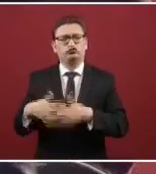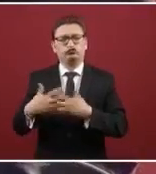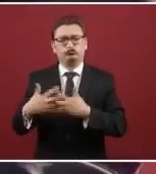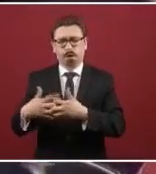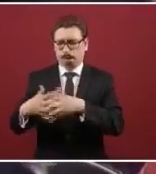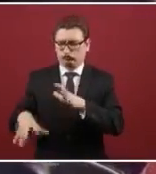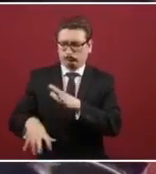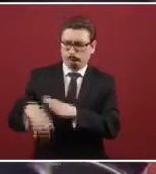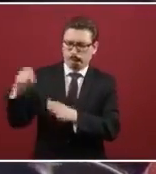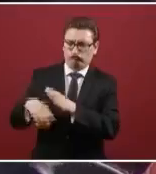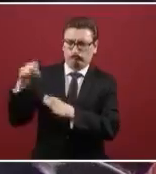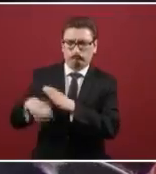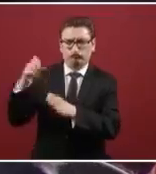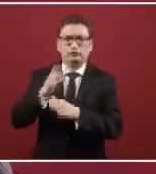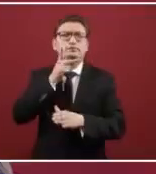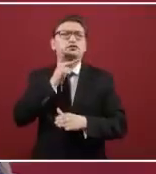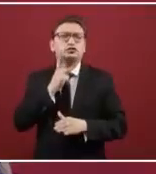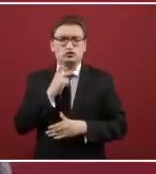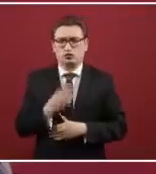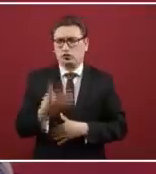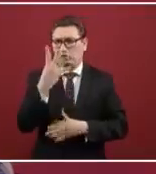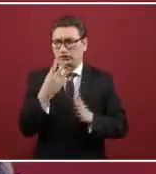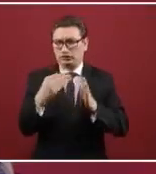4,000 barriles diarios,